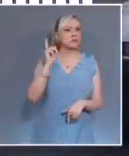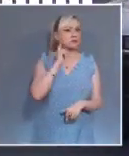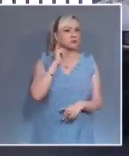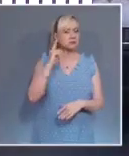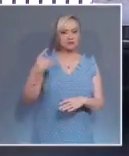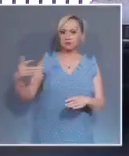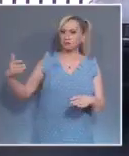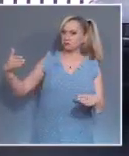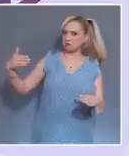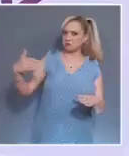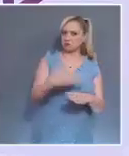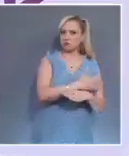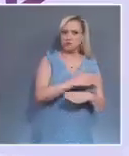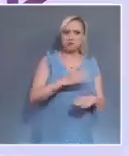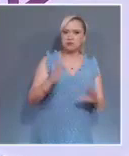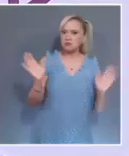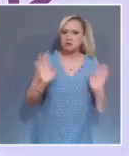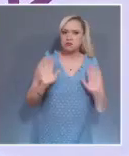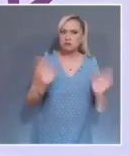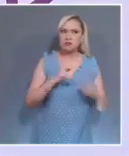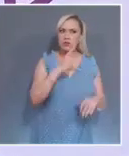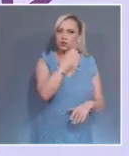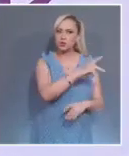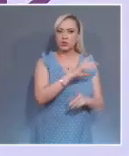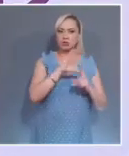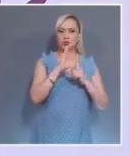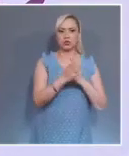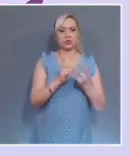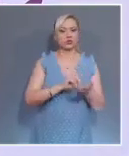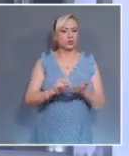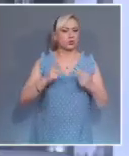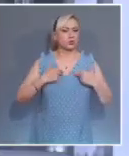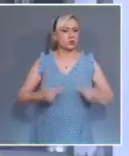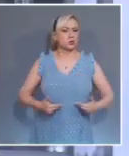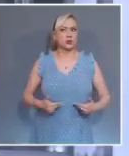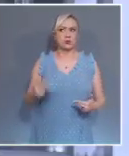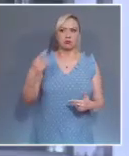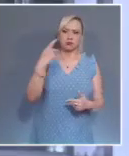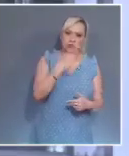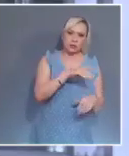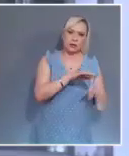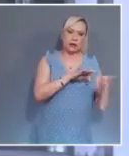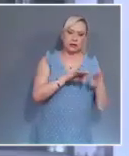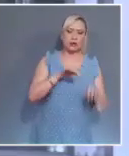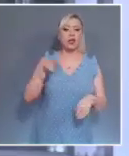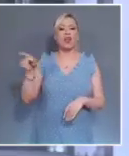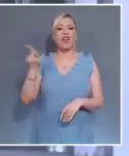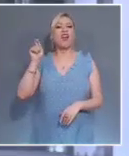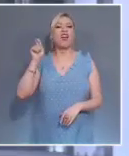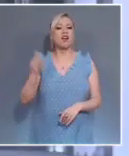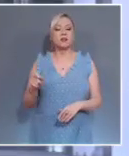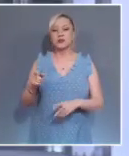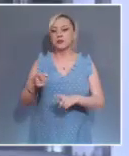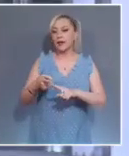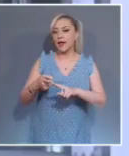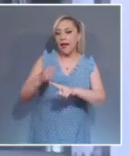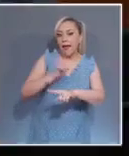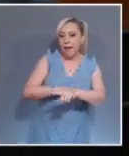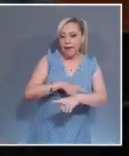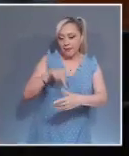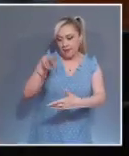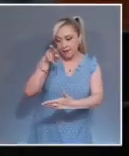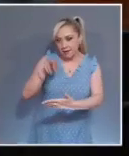de los Derechos Humanos. Cabe destacar que la facultad del INAI es preliminar y solo con fines de acceso a la